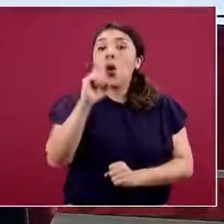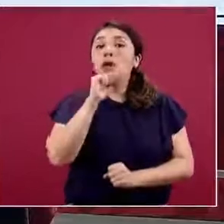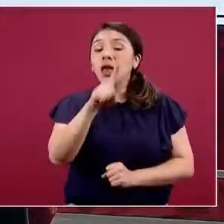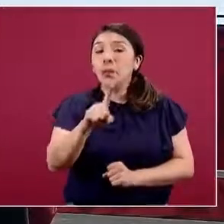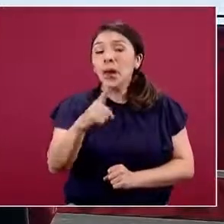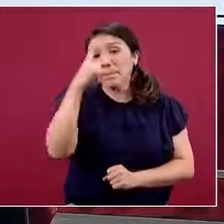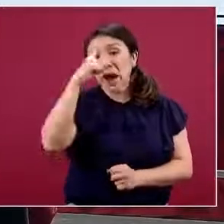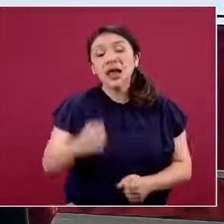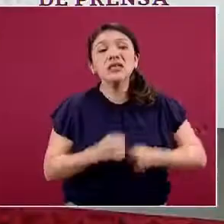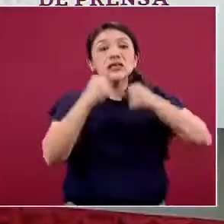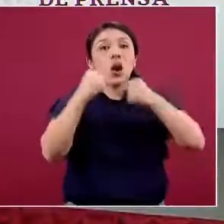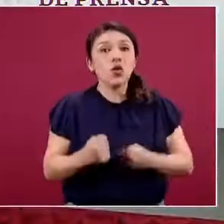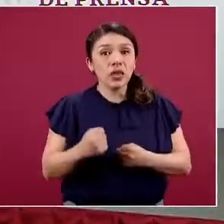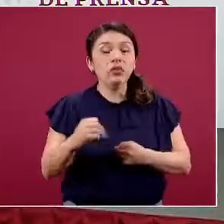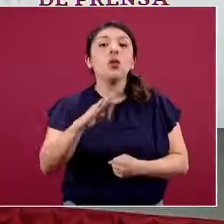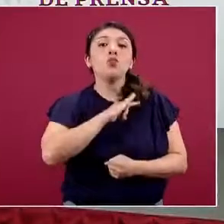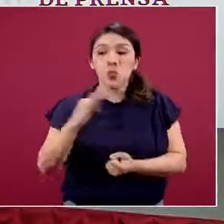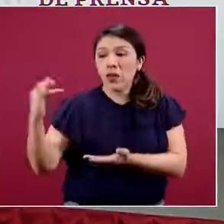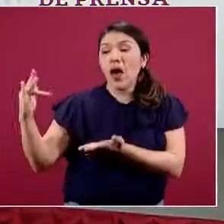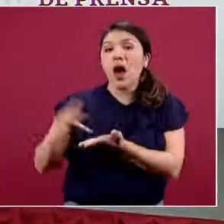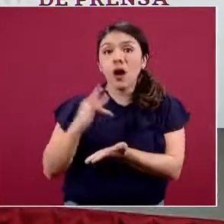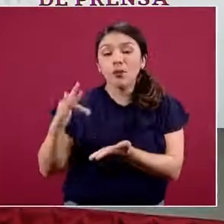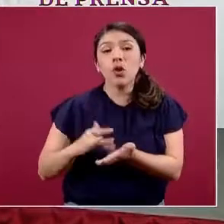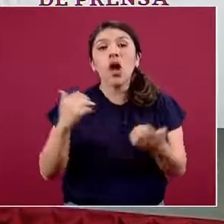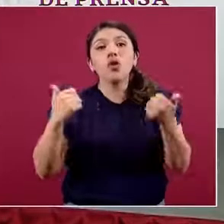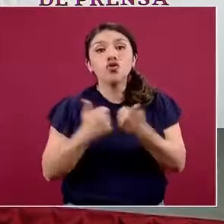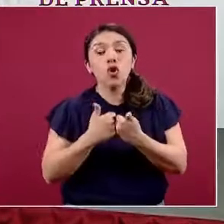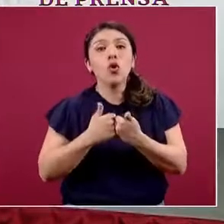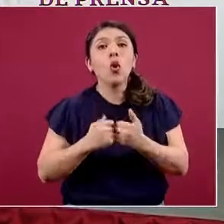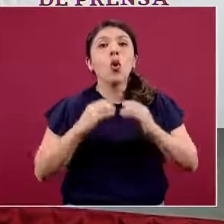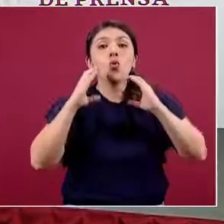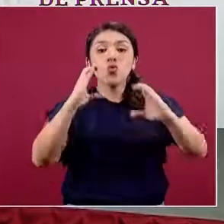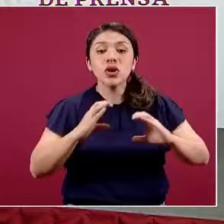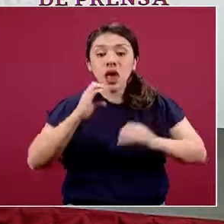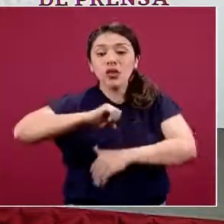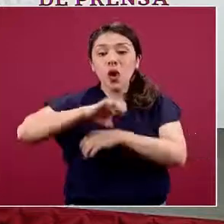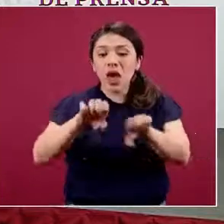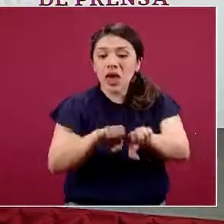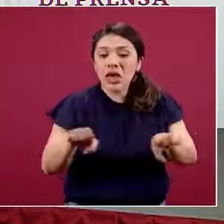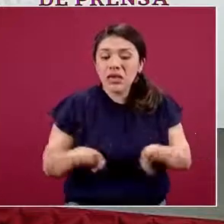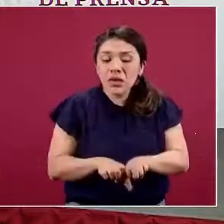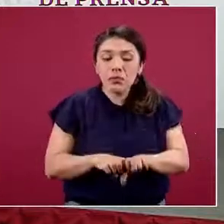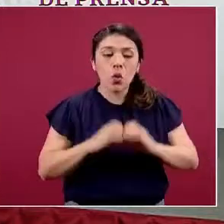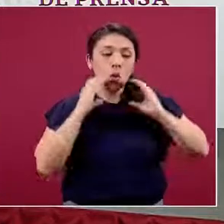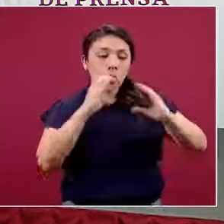en seguridad pública nos puedan apoyar con el resguardo del equipamiento, del